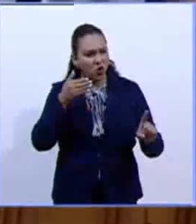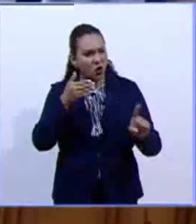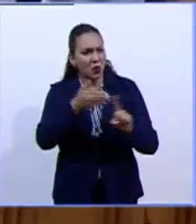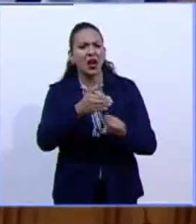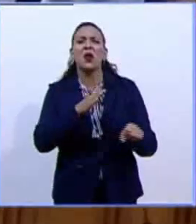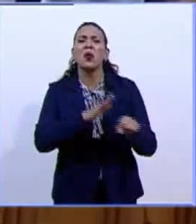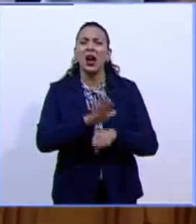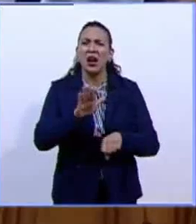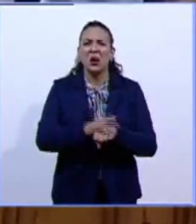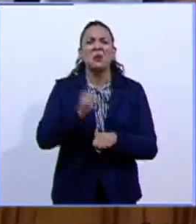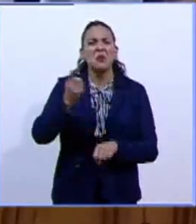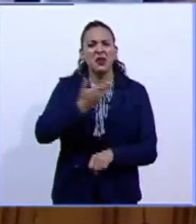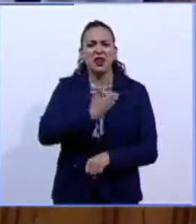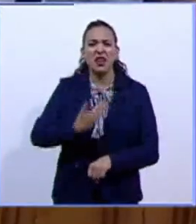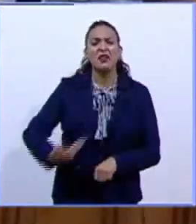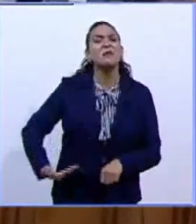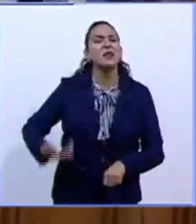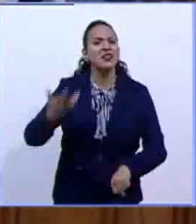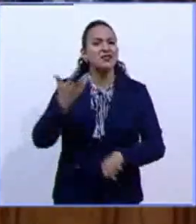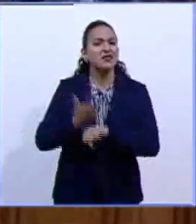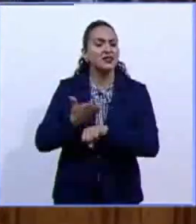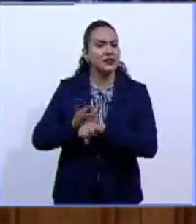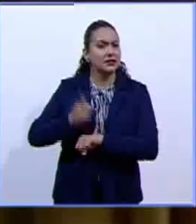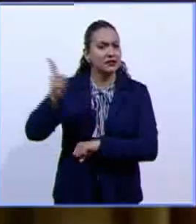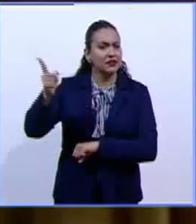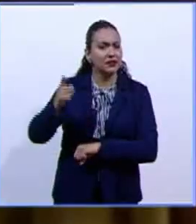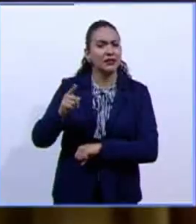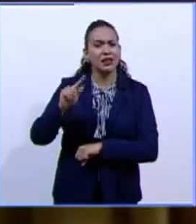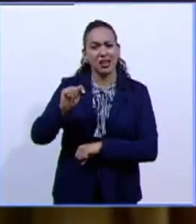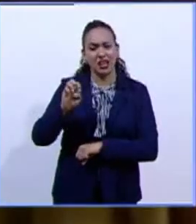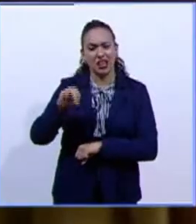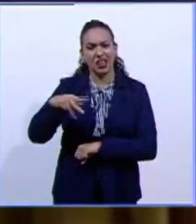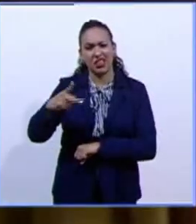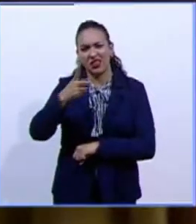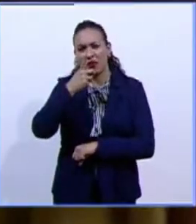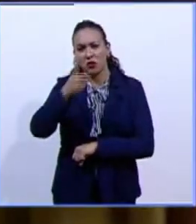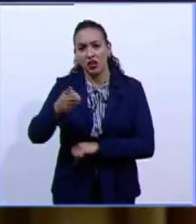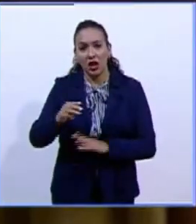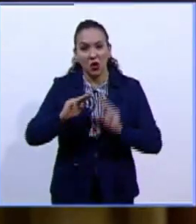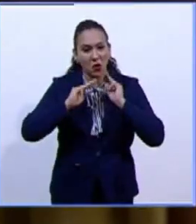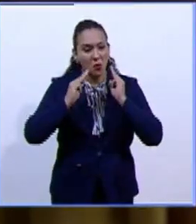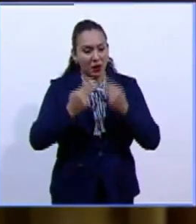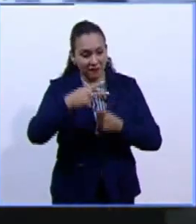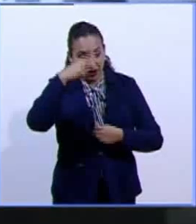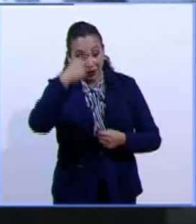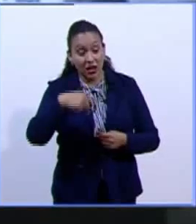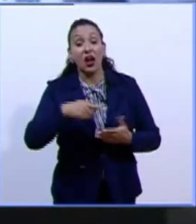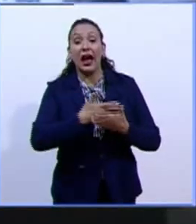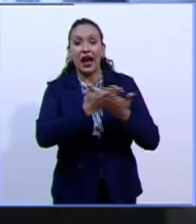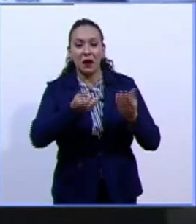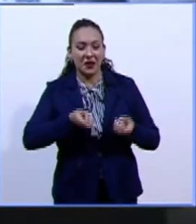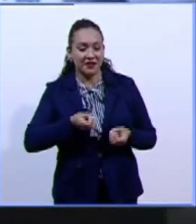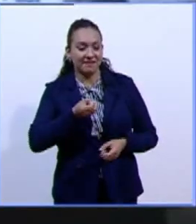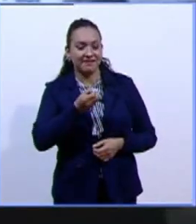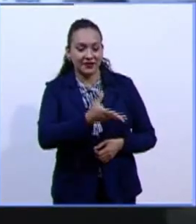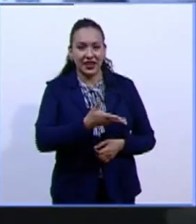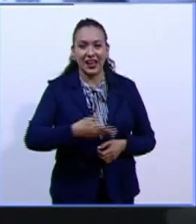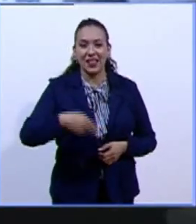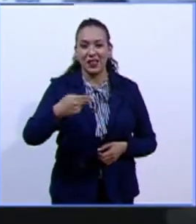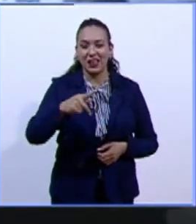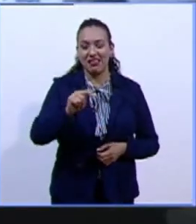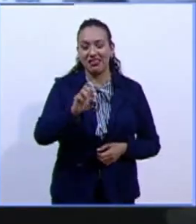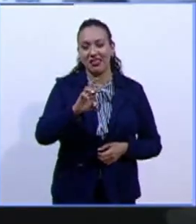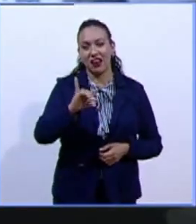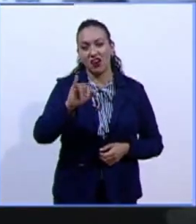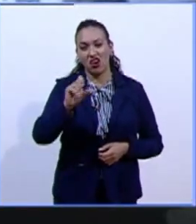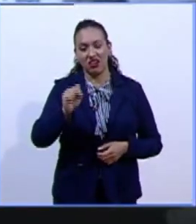esta declaratoria por parte de las autoridades estadounidenses en relación con cárteles mexicanos. Esta